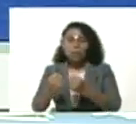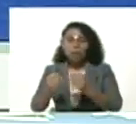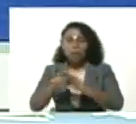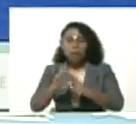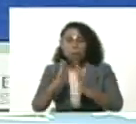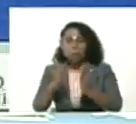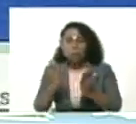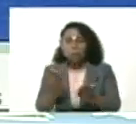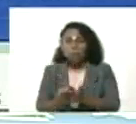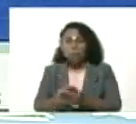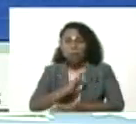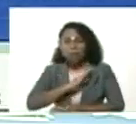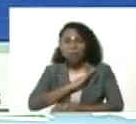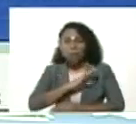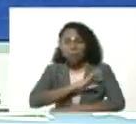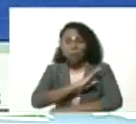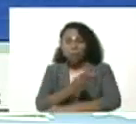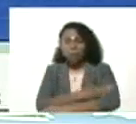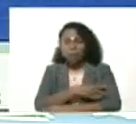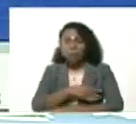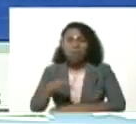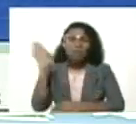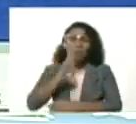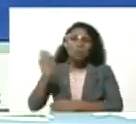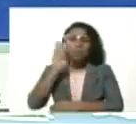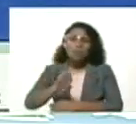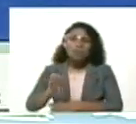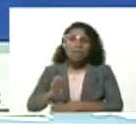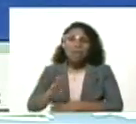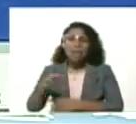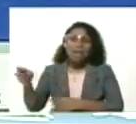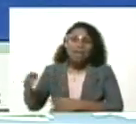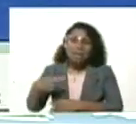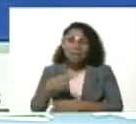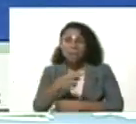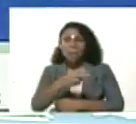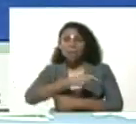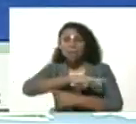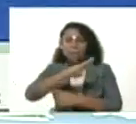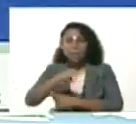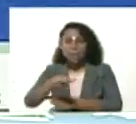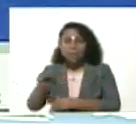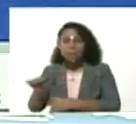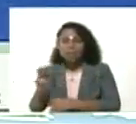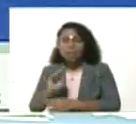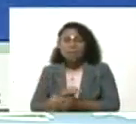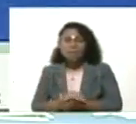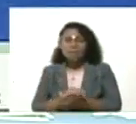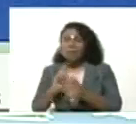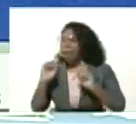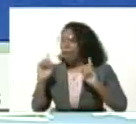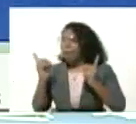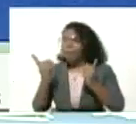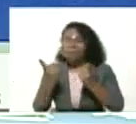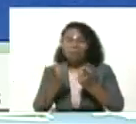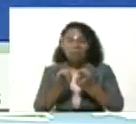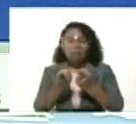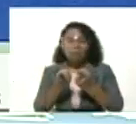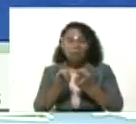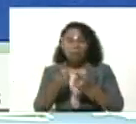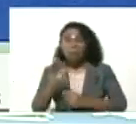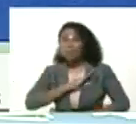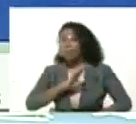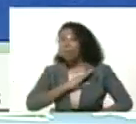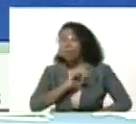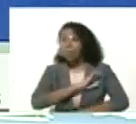planeta Tierra, los que han tenido el poder para contaminar ríos, mares, ambiente. Son los que han tenido